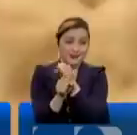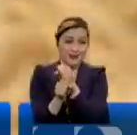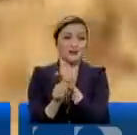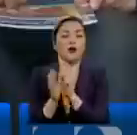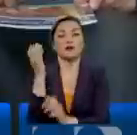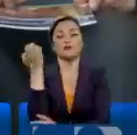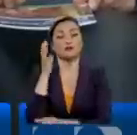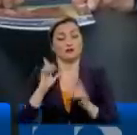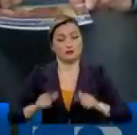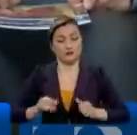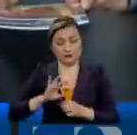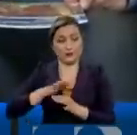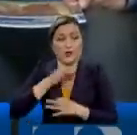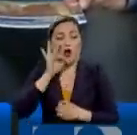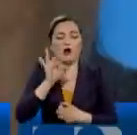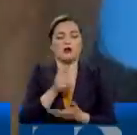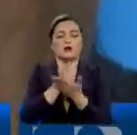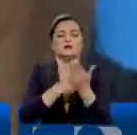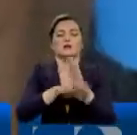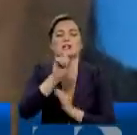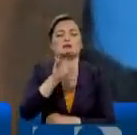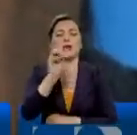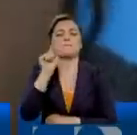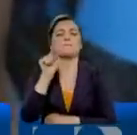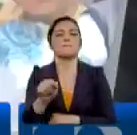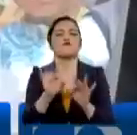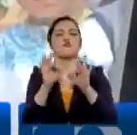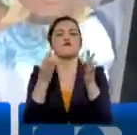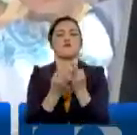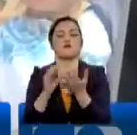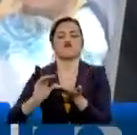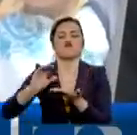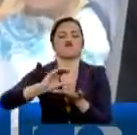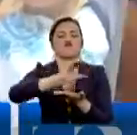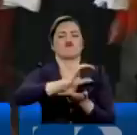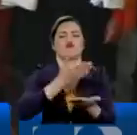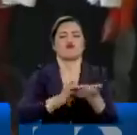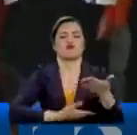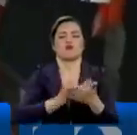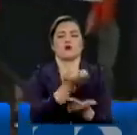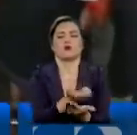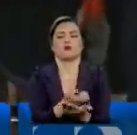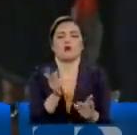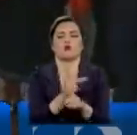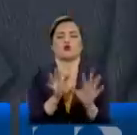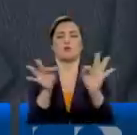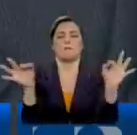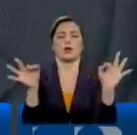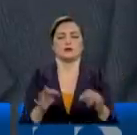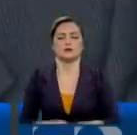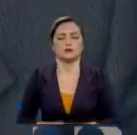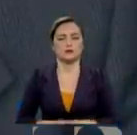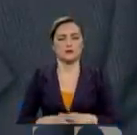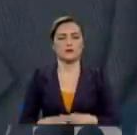Durante la emergencia sanitaria ha beneficiado a más de 100.000 familias con bonos, cupones y entrega de insumos de limpieza.